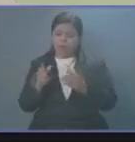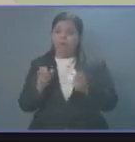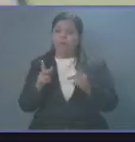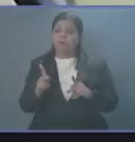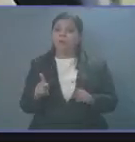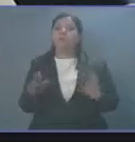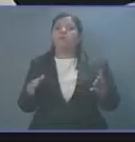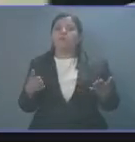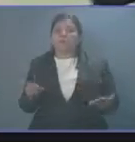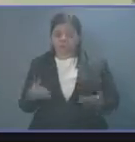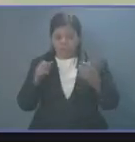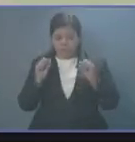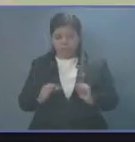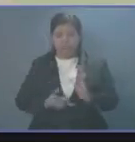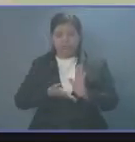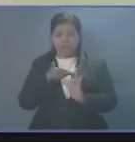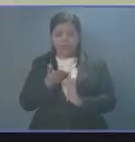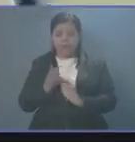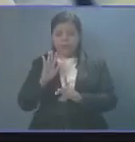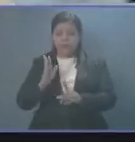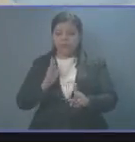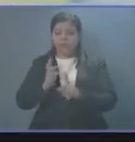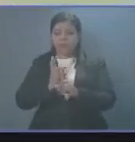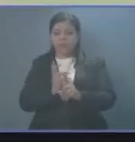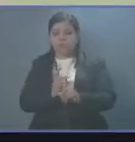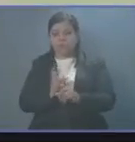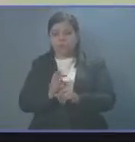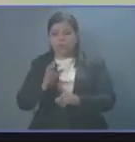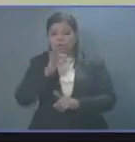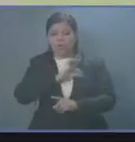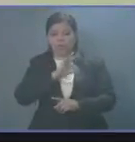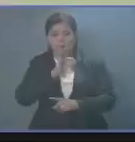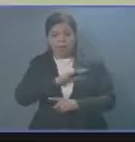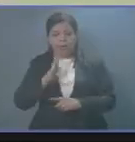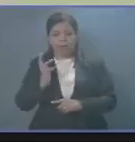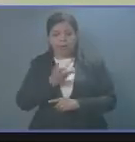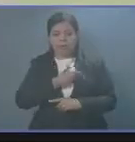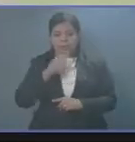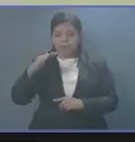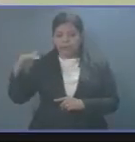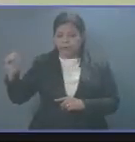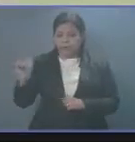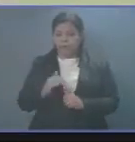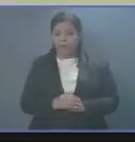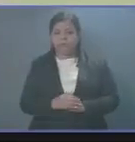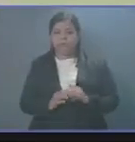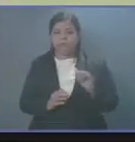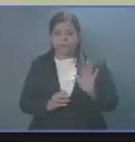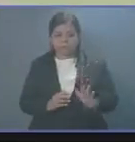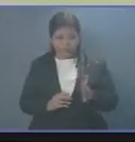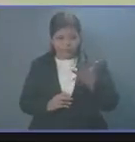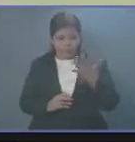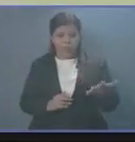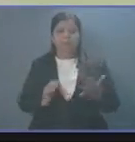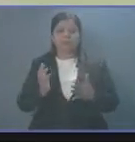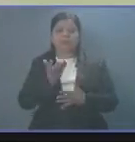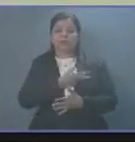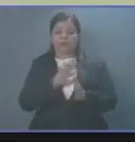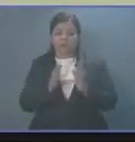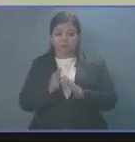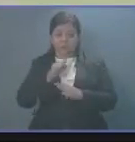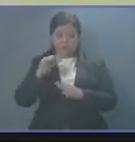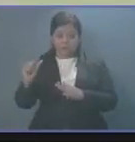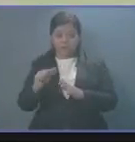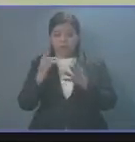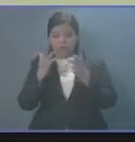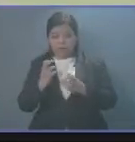cuales puedan desarrollar su liderazgo político en beneficio del país. Quinto, exhortamos a las autoridades e instituciones competentes a